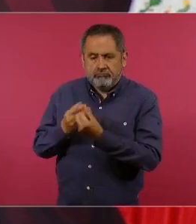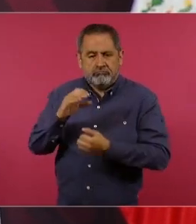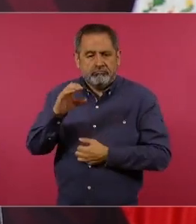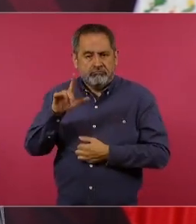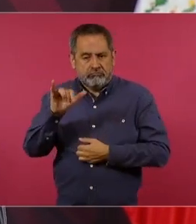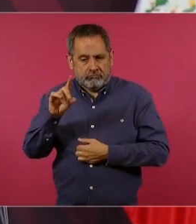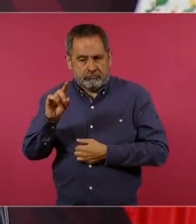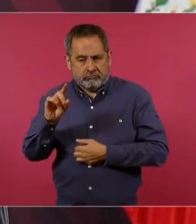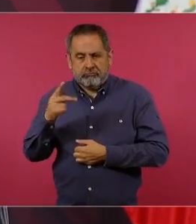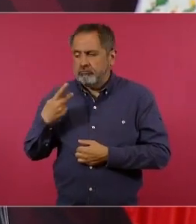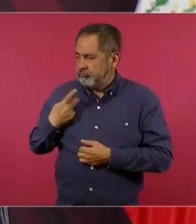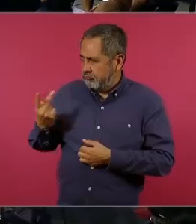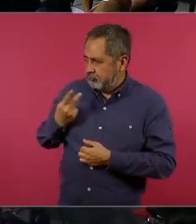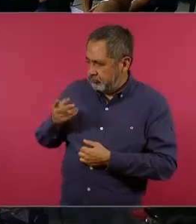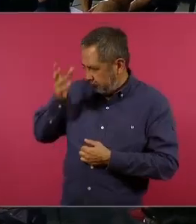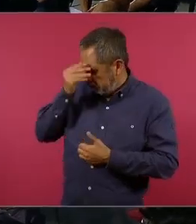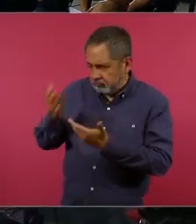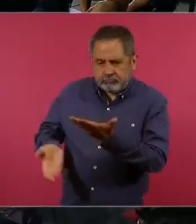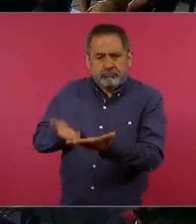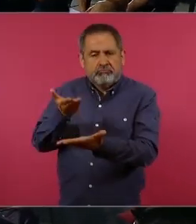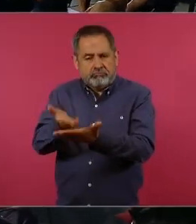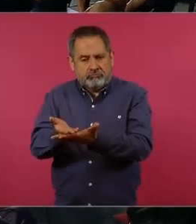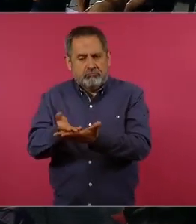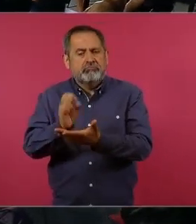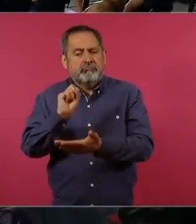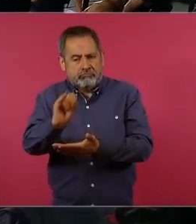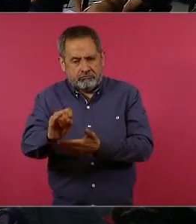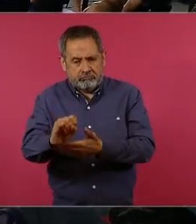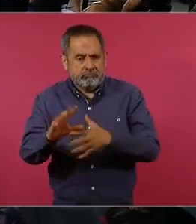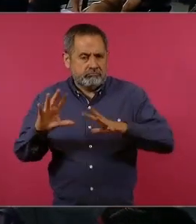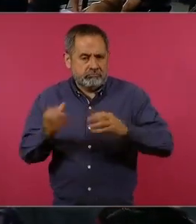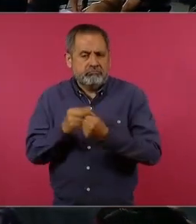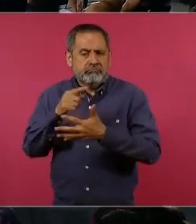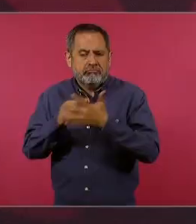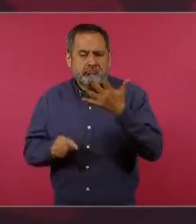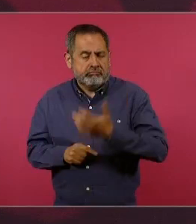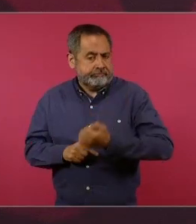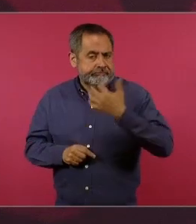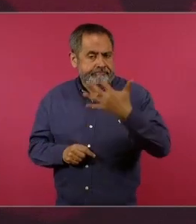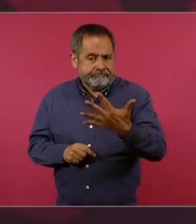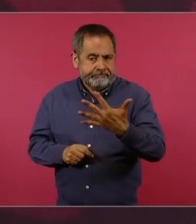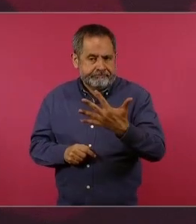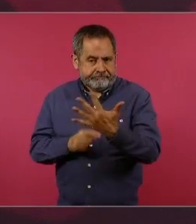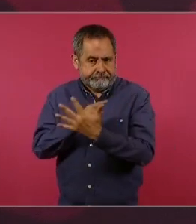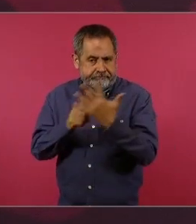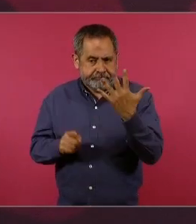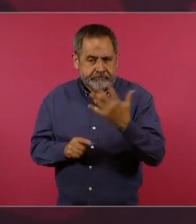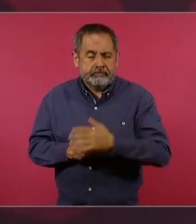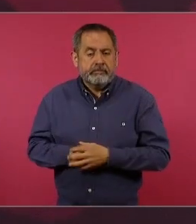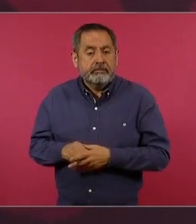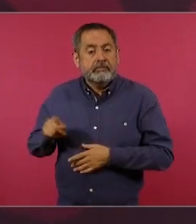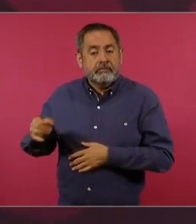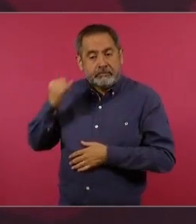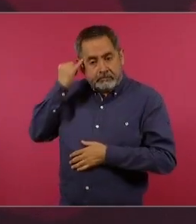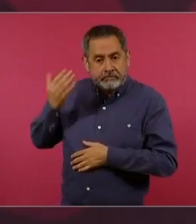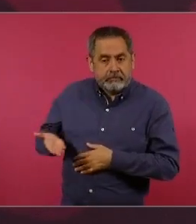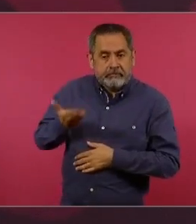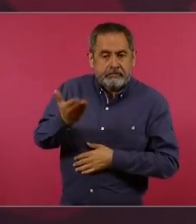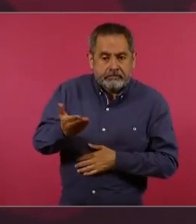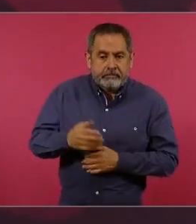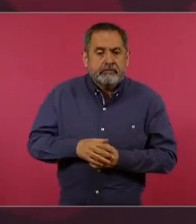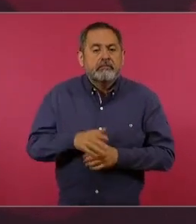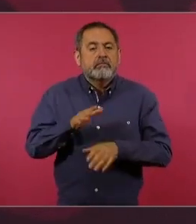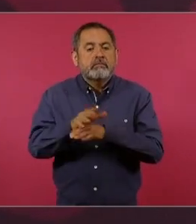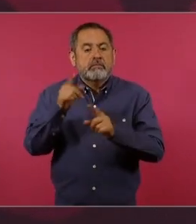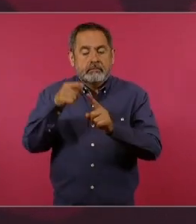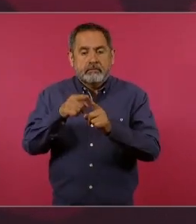Claudia y yo también propuse. Son 5. Ella propone la no reelección.